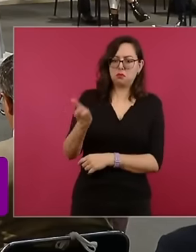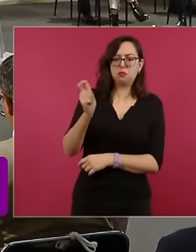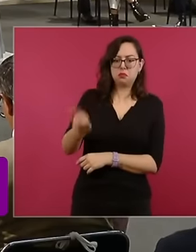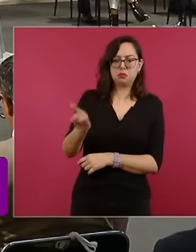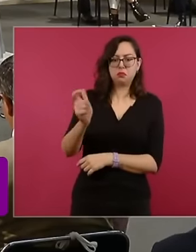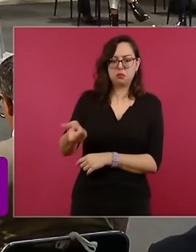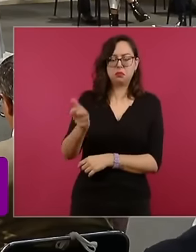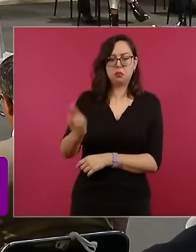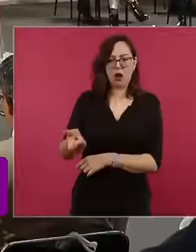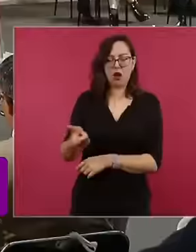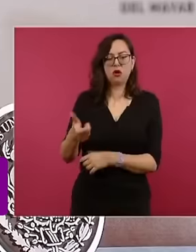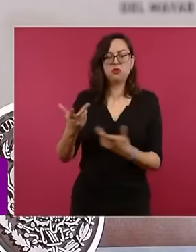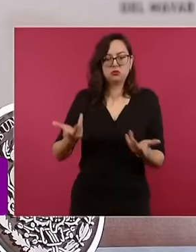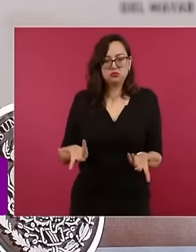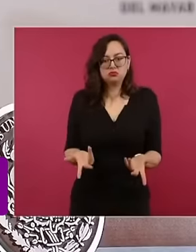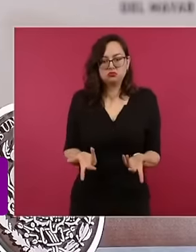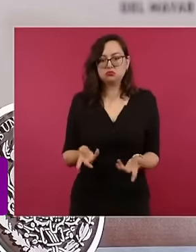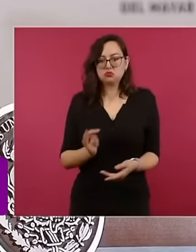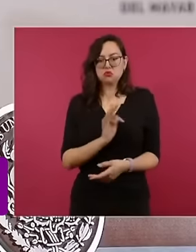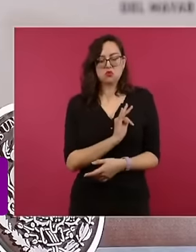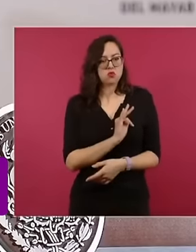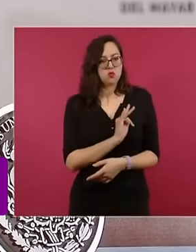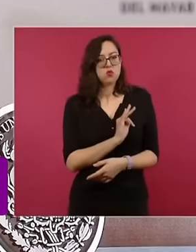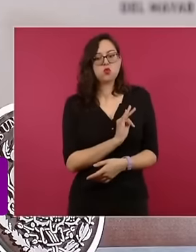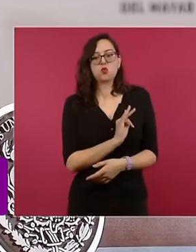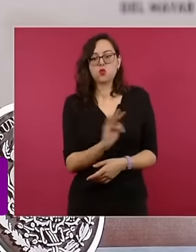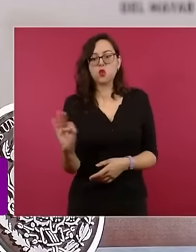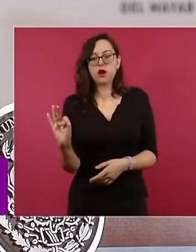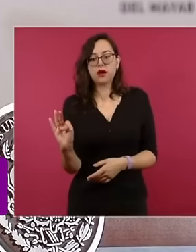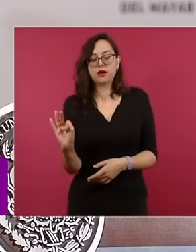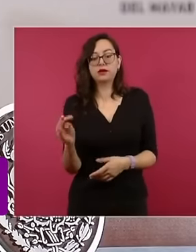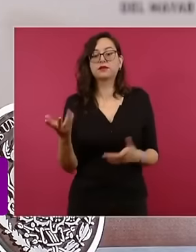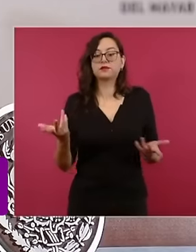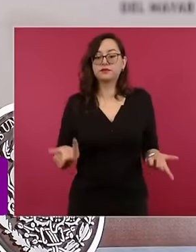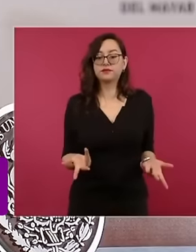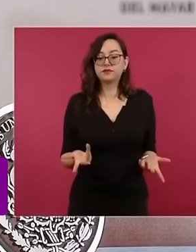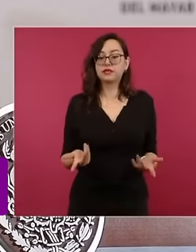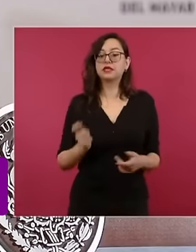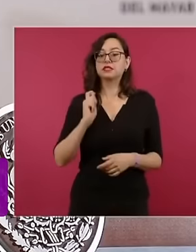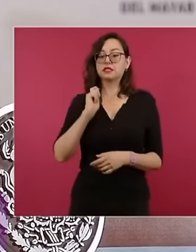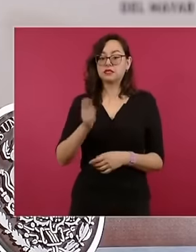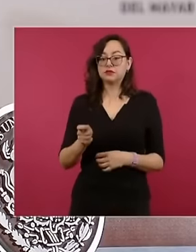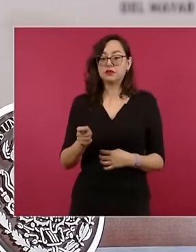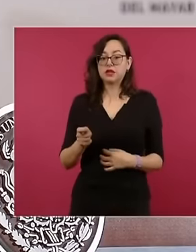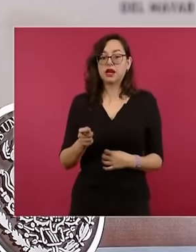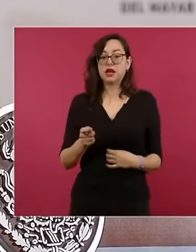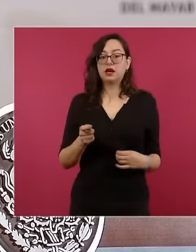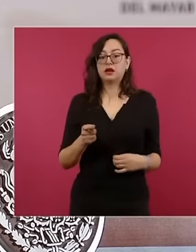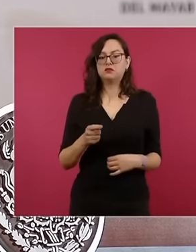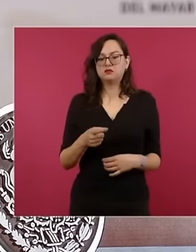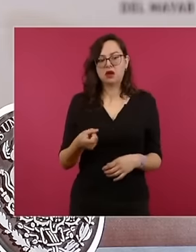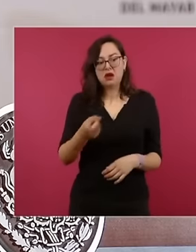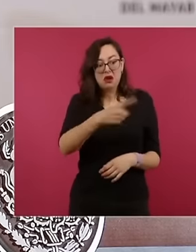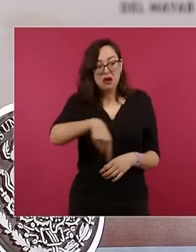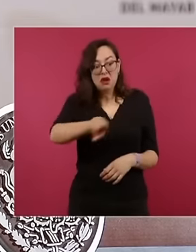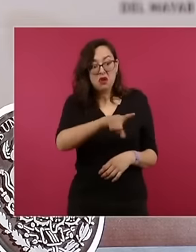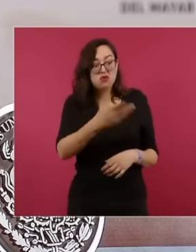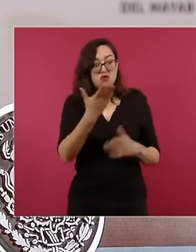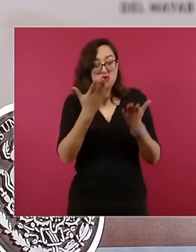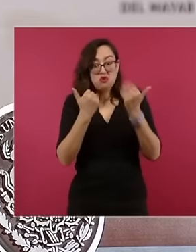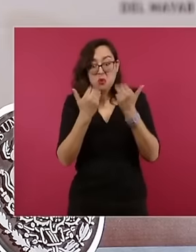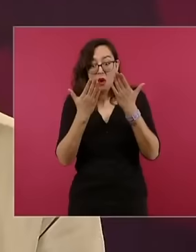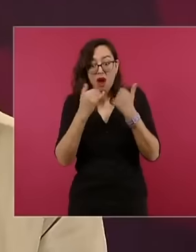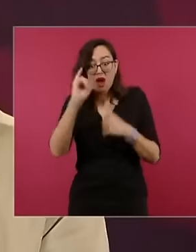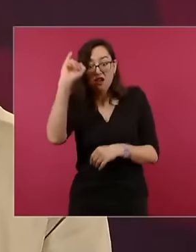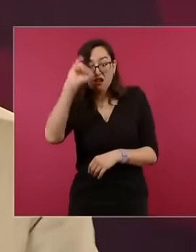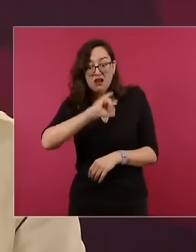cuota patronal. Es decir, esta idea de la informalidad que siempre se había identificado